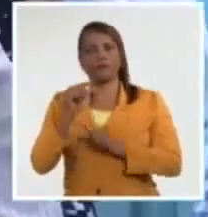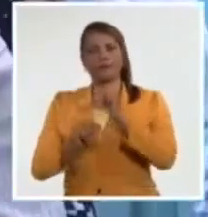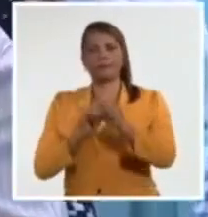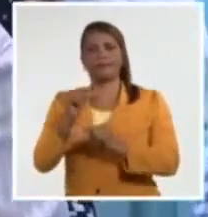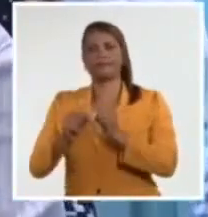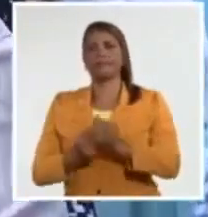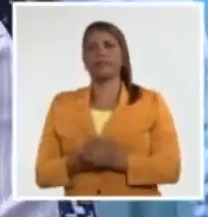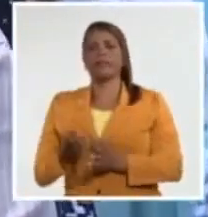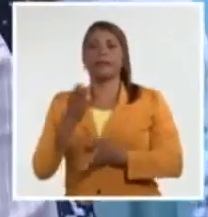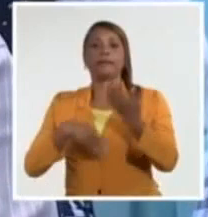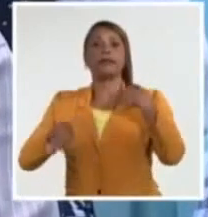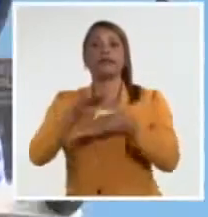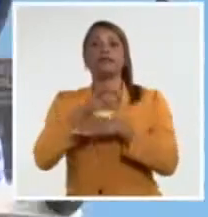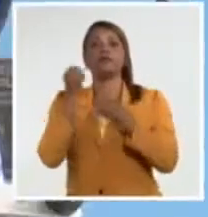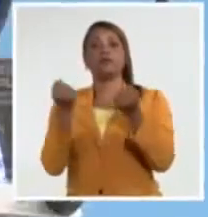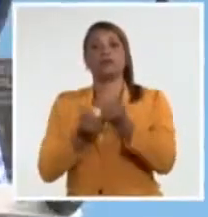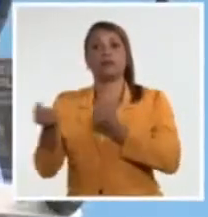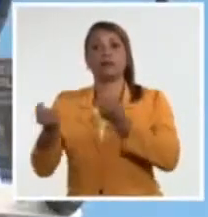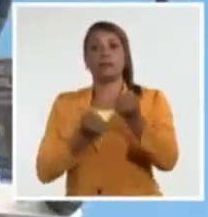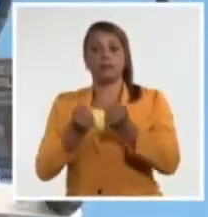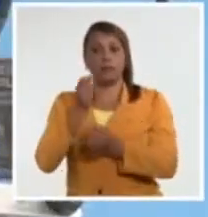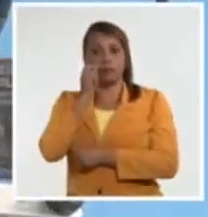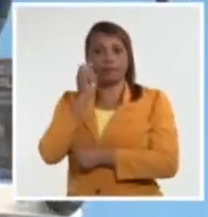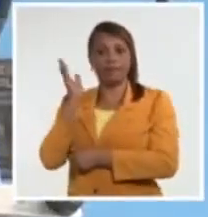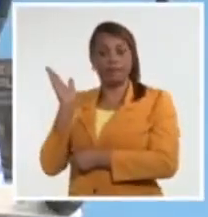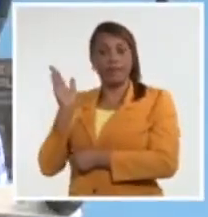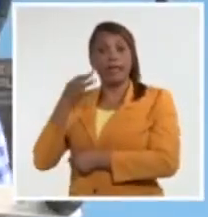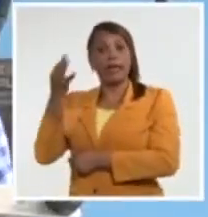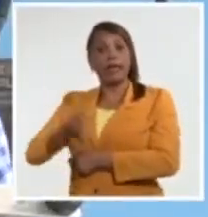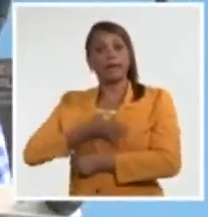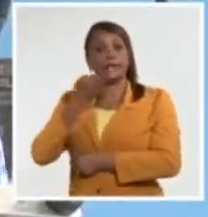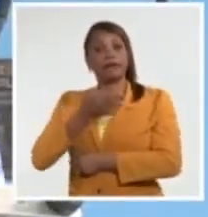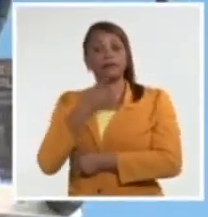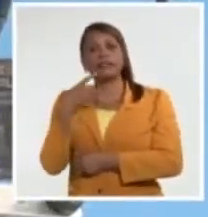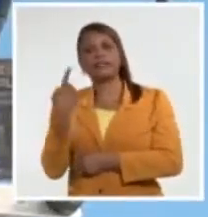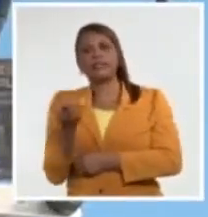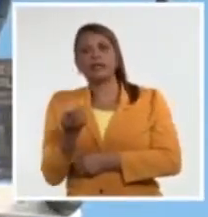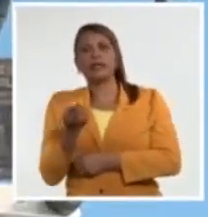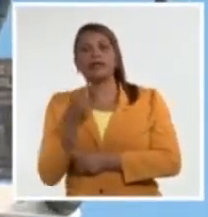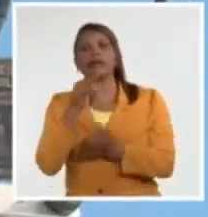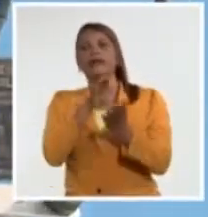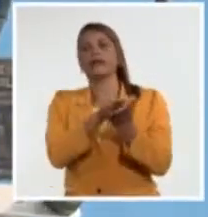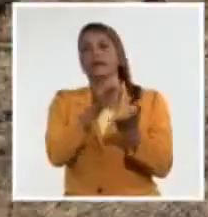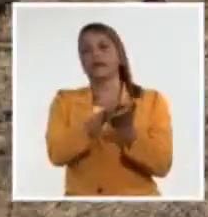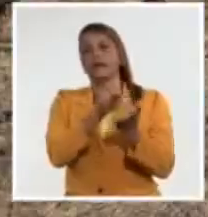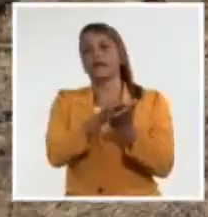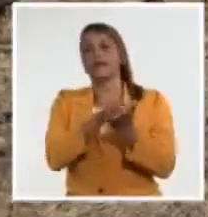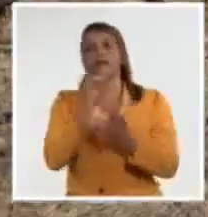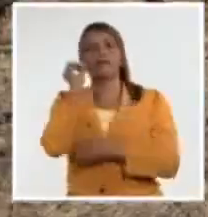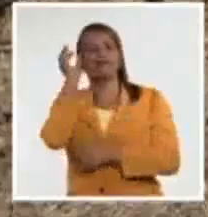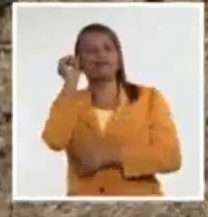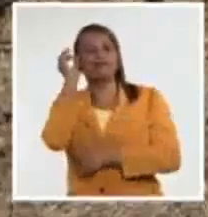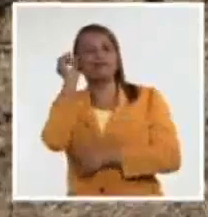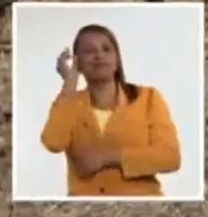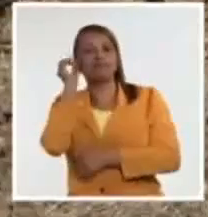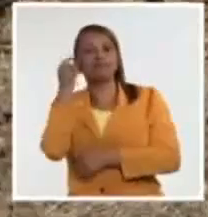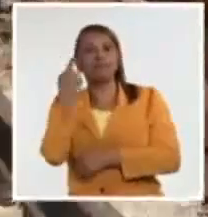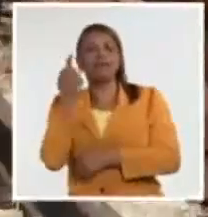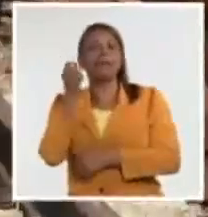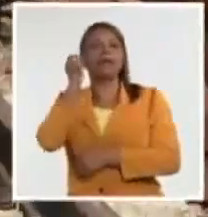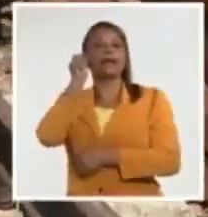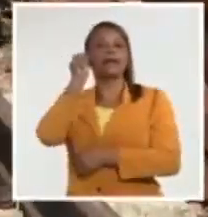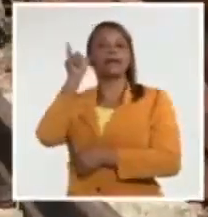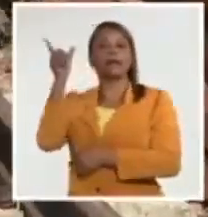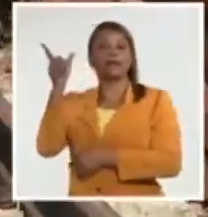del Transporte, Eduardo Rodríguez Dávila, llamó a buscar reservas en la innovación, la